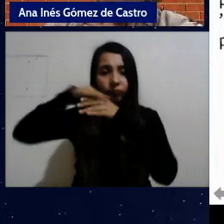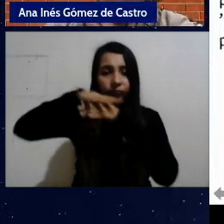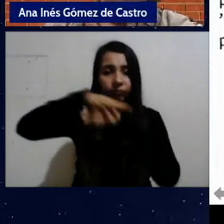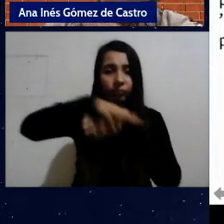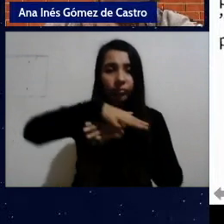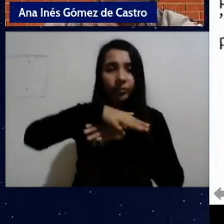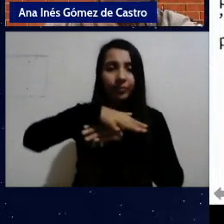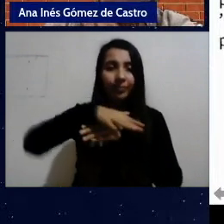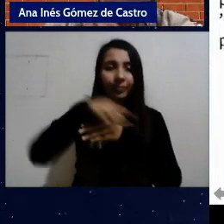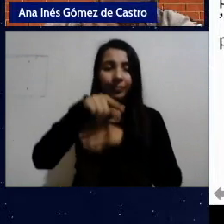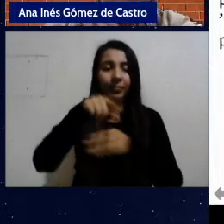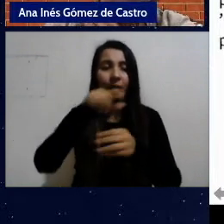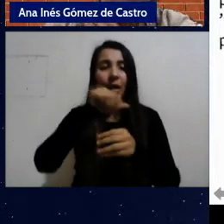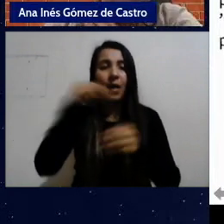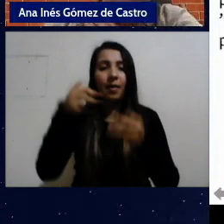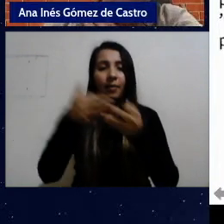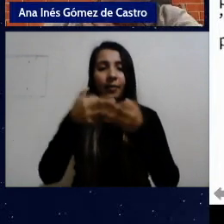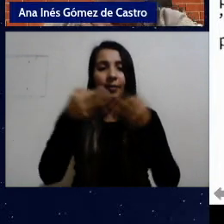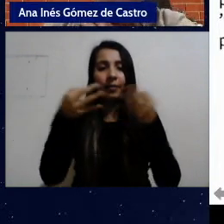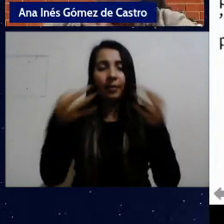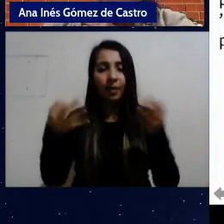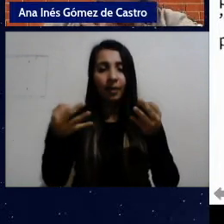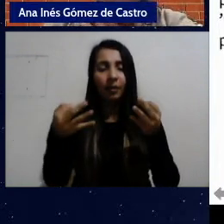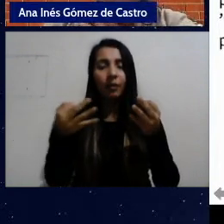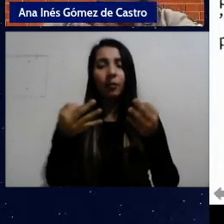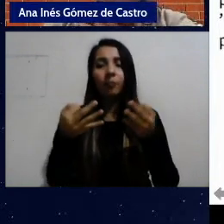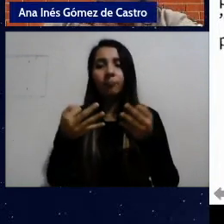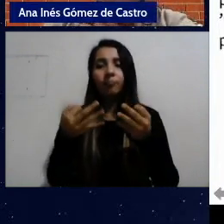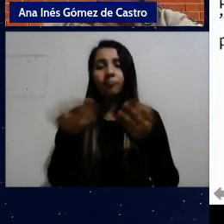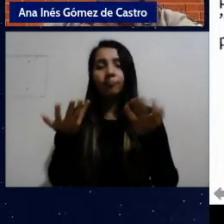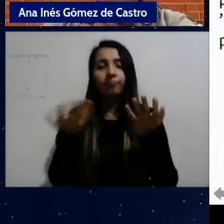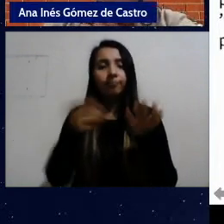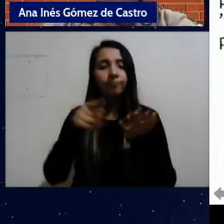ultravioleta en tierras